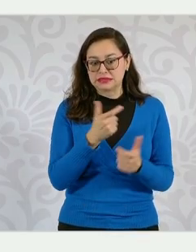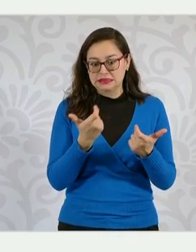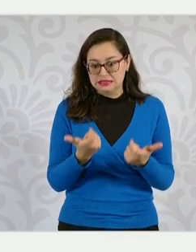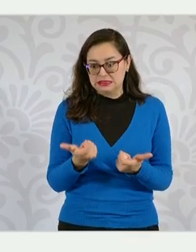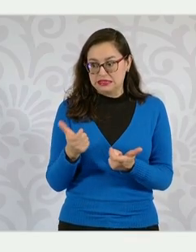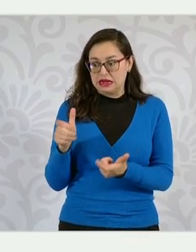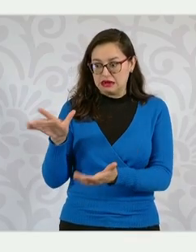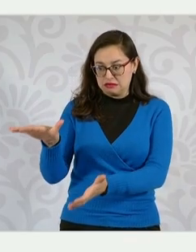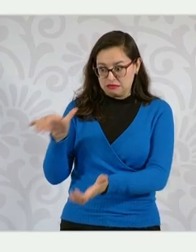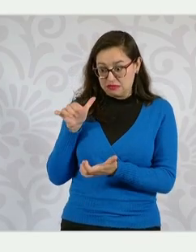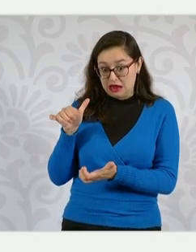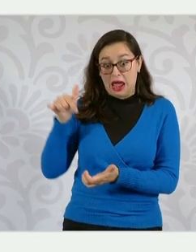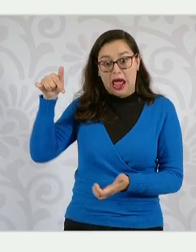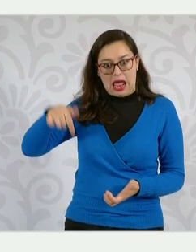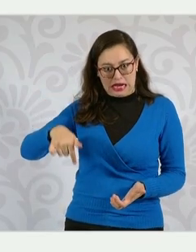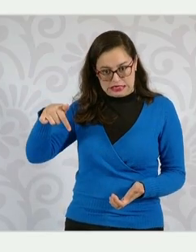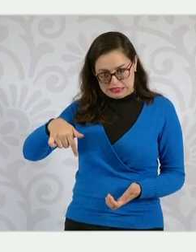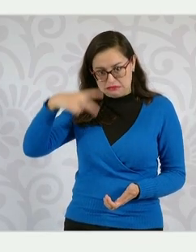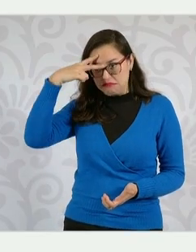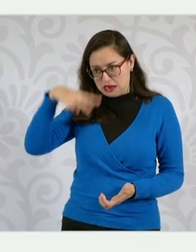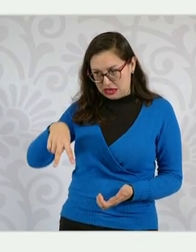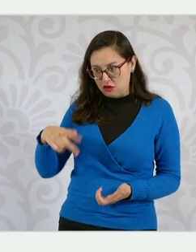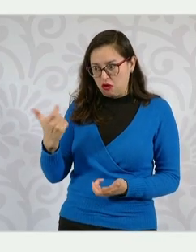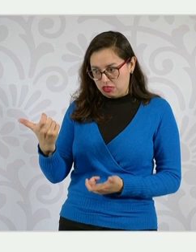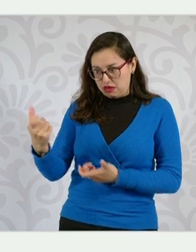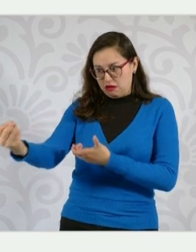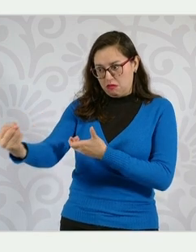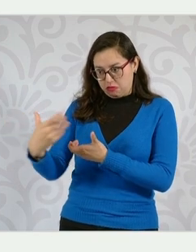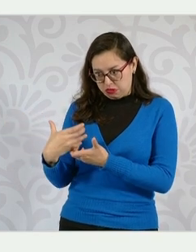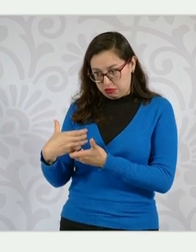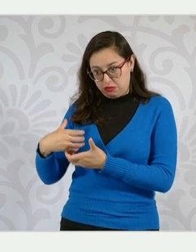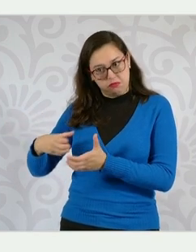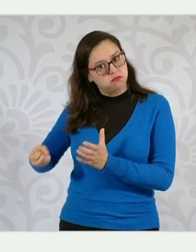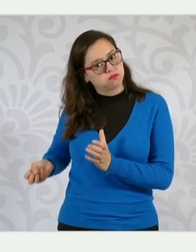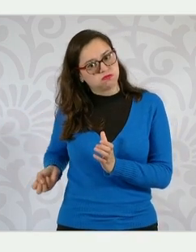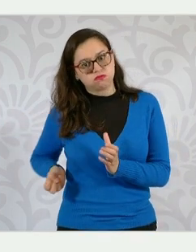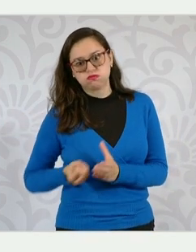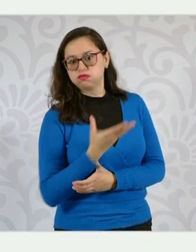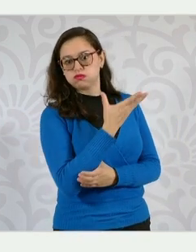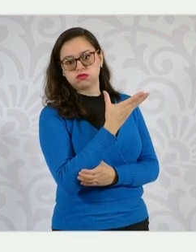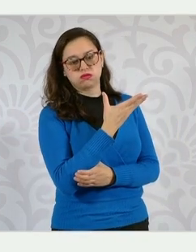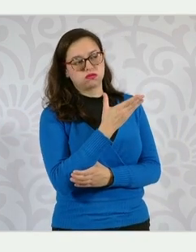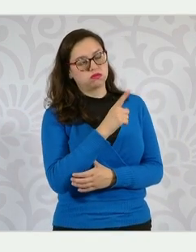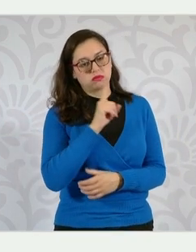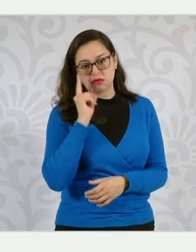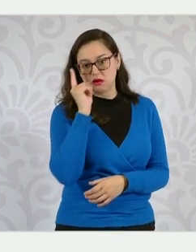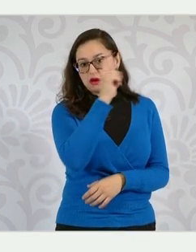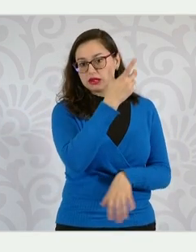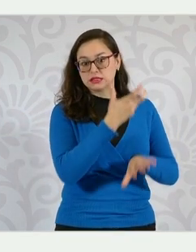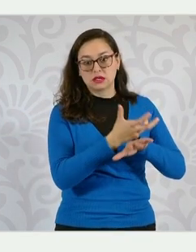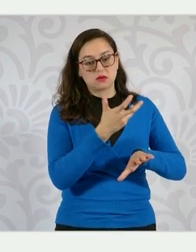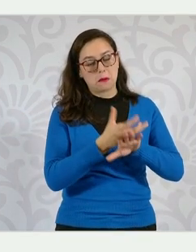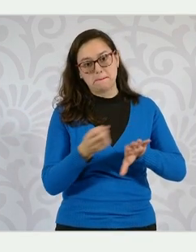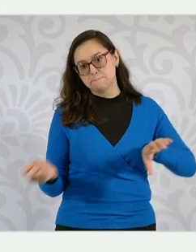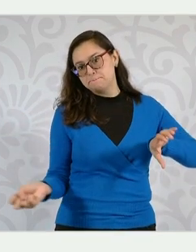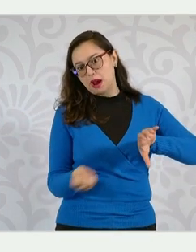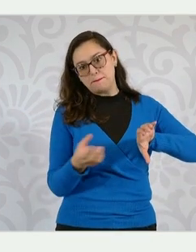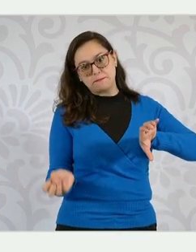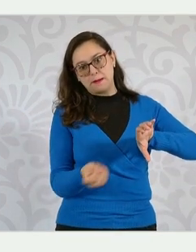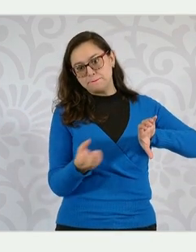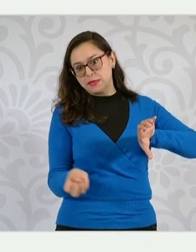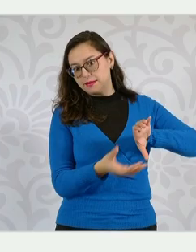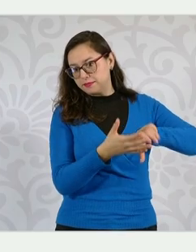cobrados en cuentas mexicanas y enviados al extranjero posteriormente.